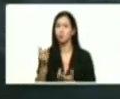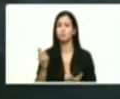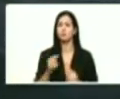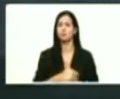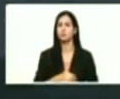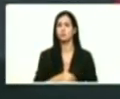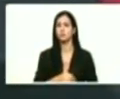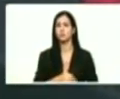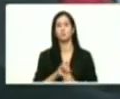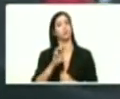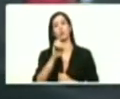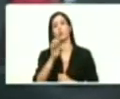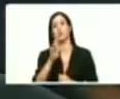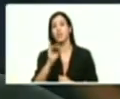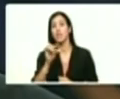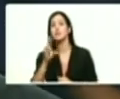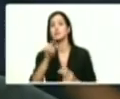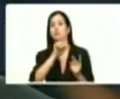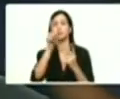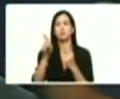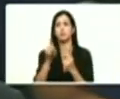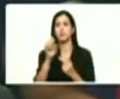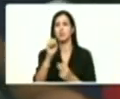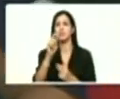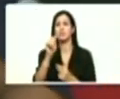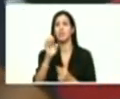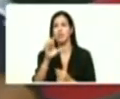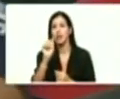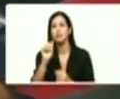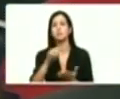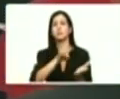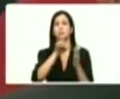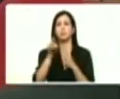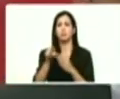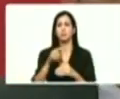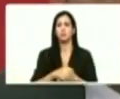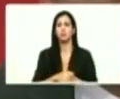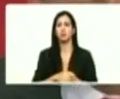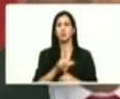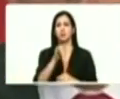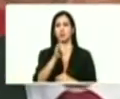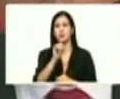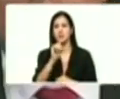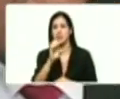Rodríguez Estela Lizeta Nelson